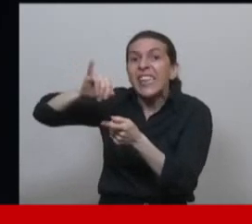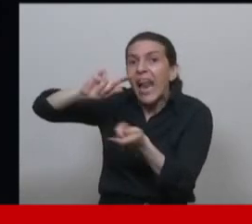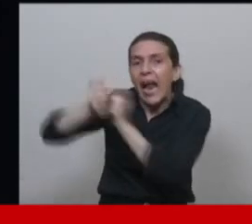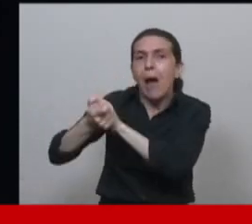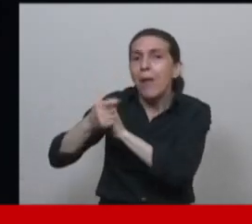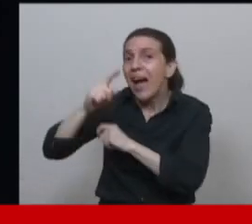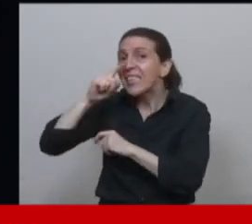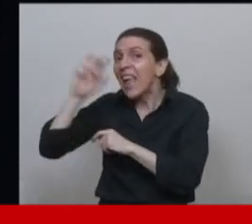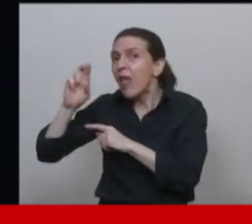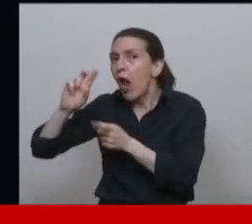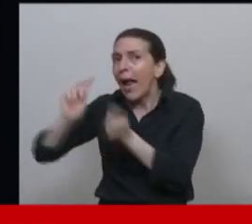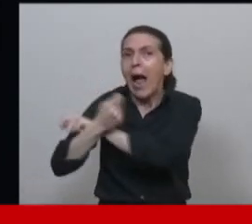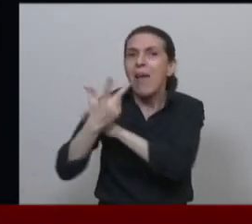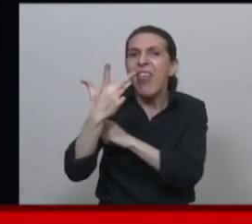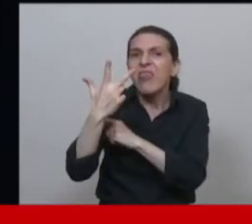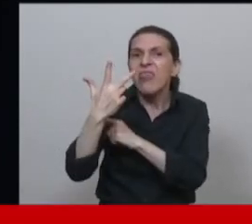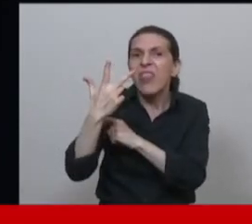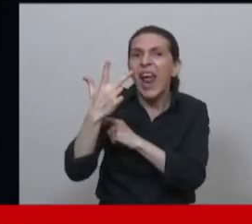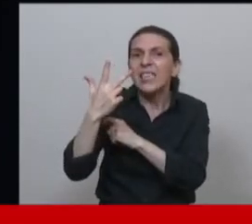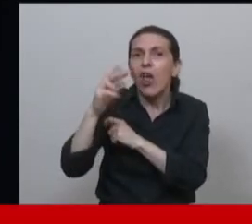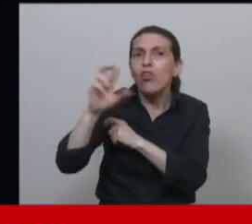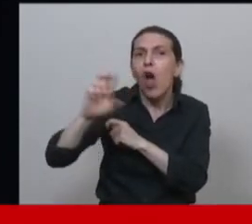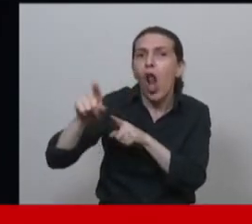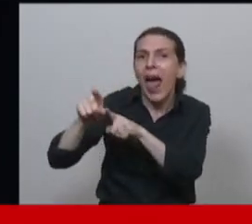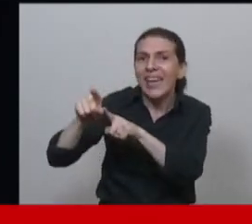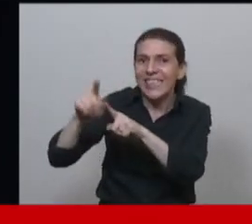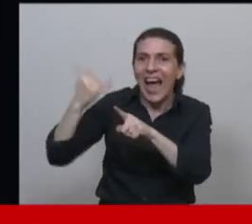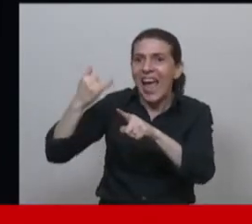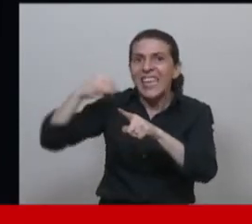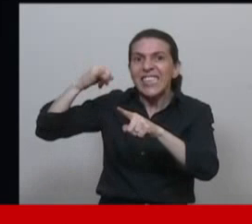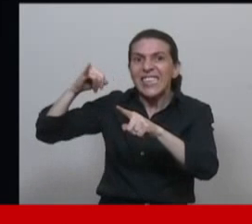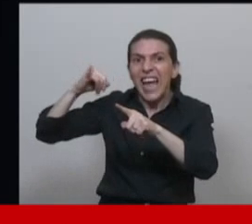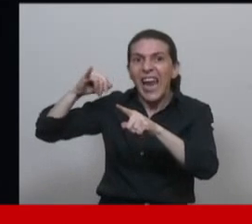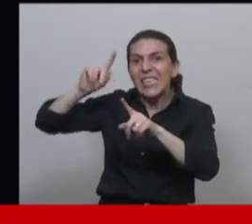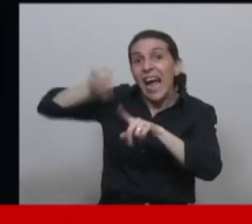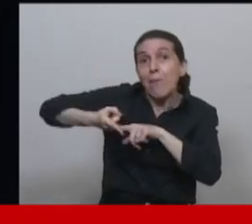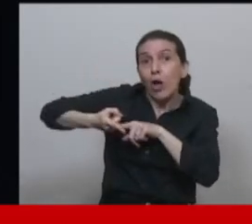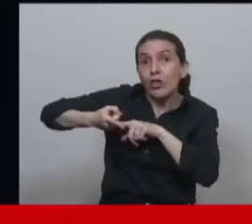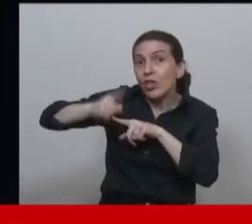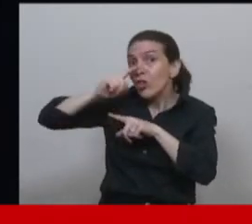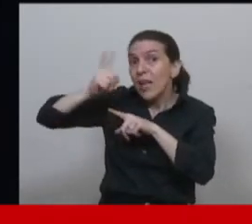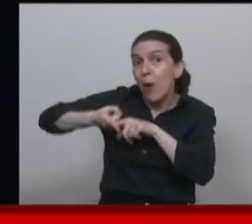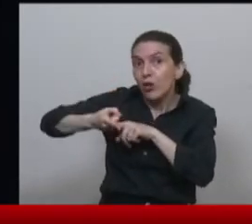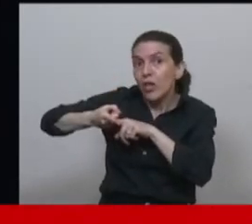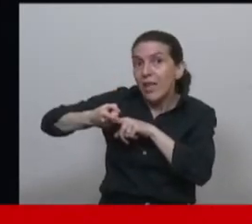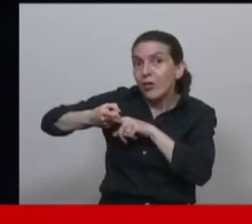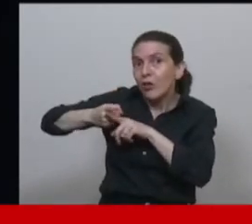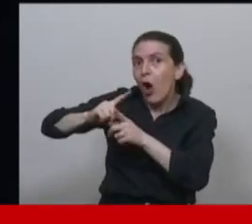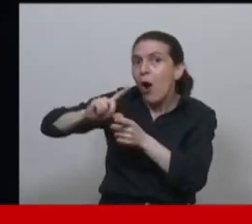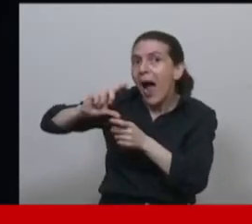que es el equivalente a una combinación de reducir la tasa de interés promedio de aproximadamente 7%